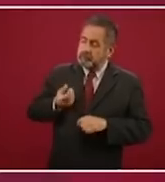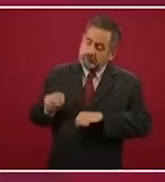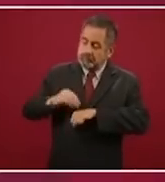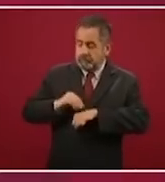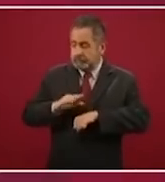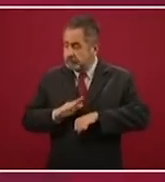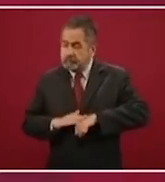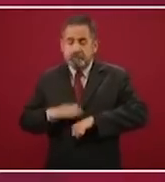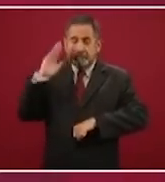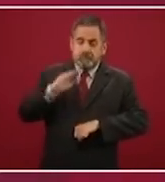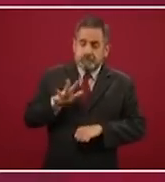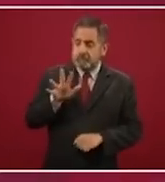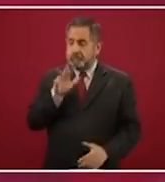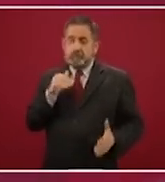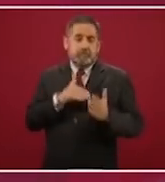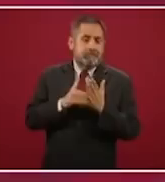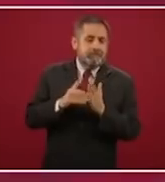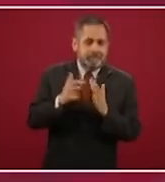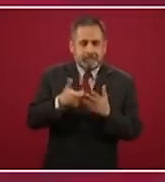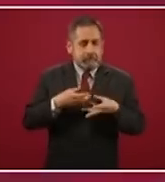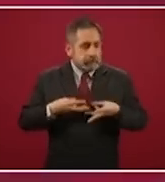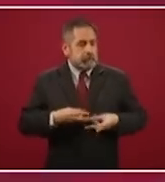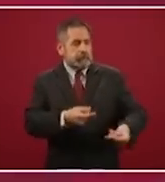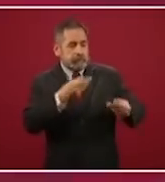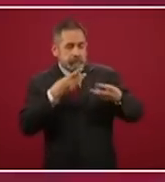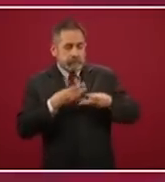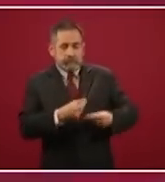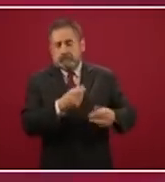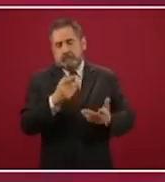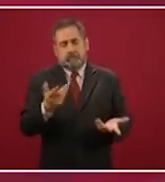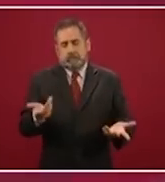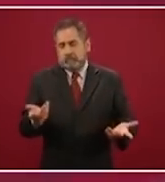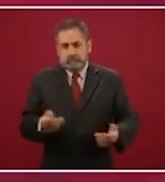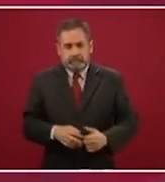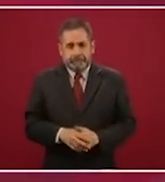costando 5,000 millones.